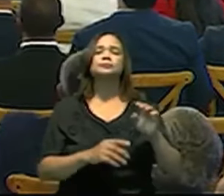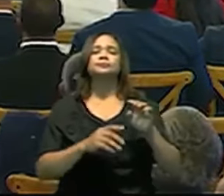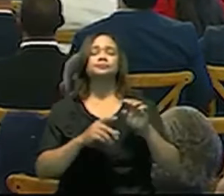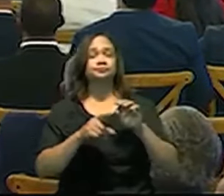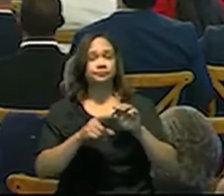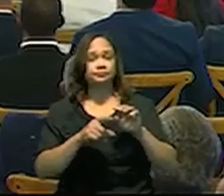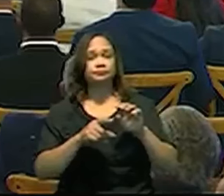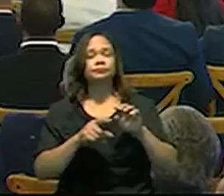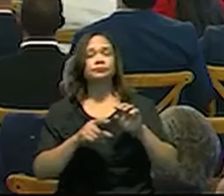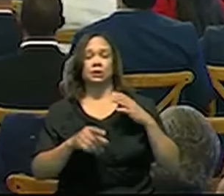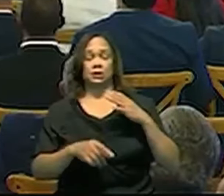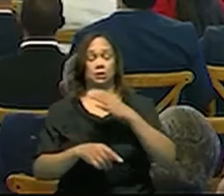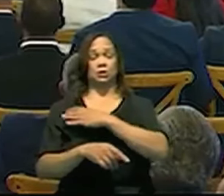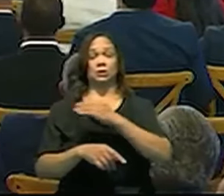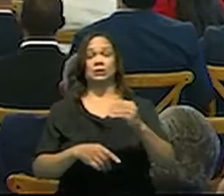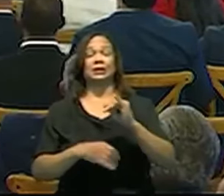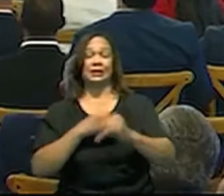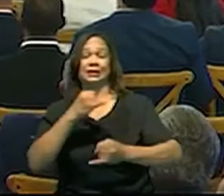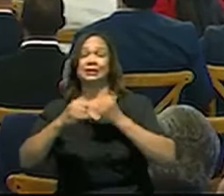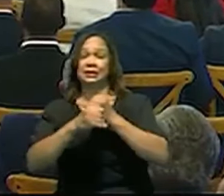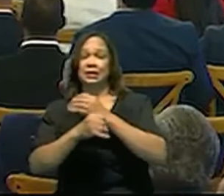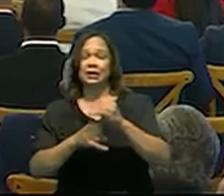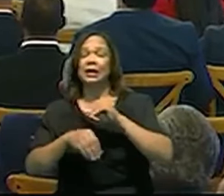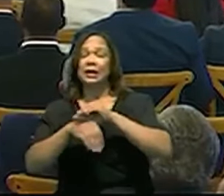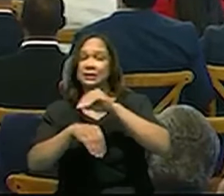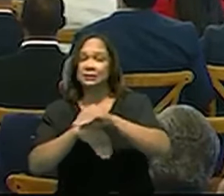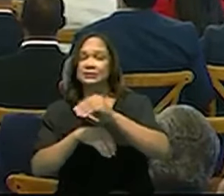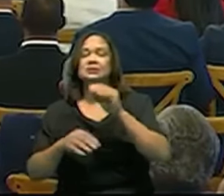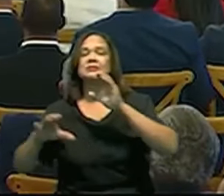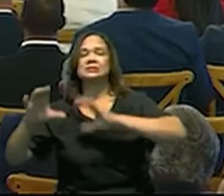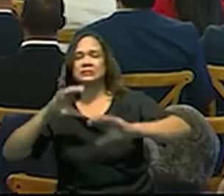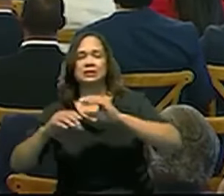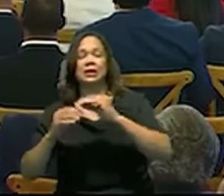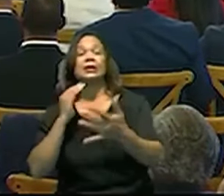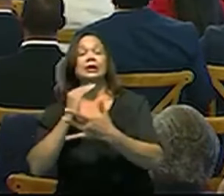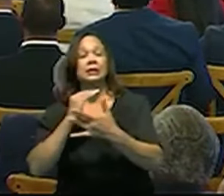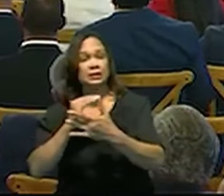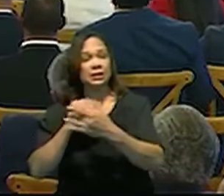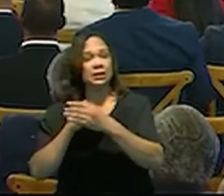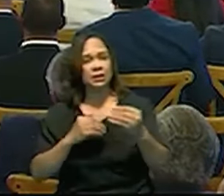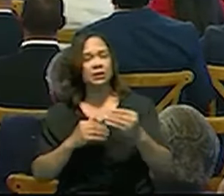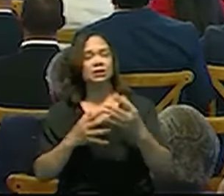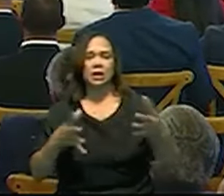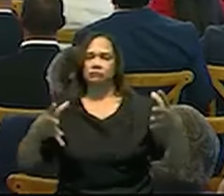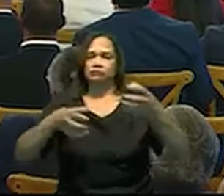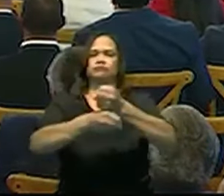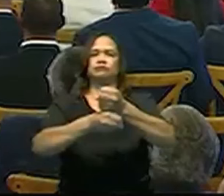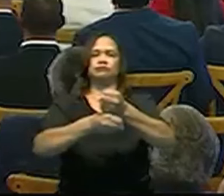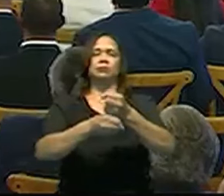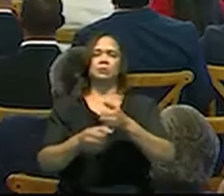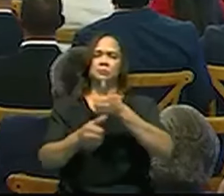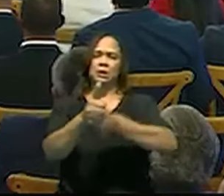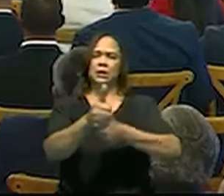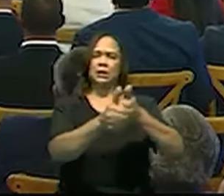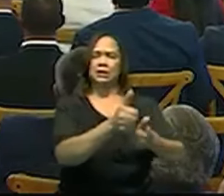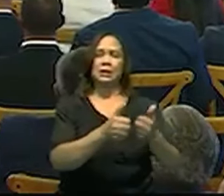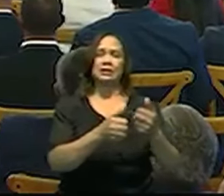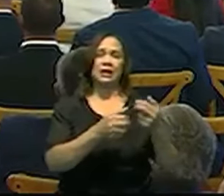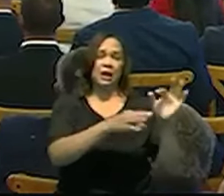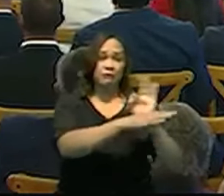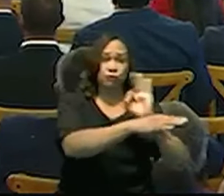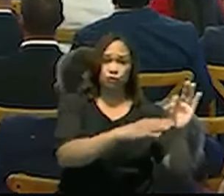Familia y la Comisión Internacional Asesoría de Ciencia y Tecnología quedan suprimidas. Cada una de las competencias